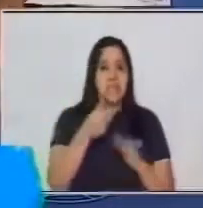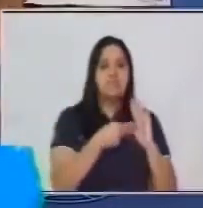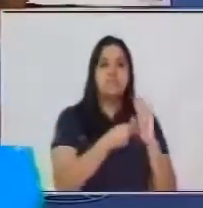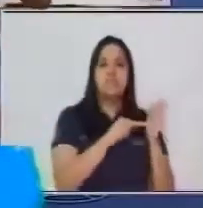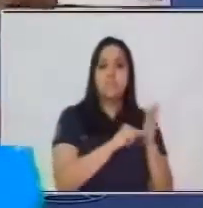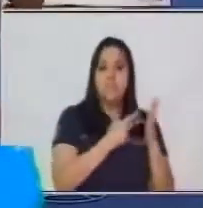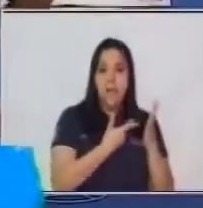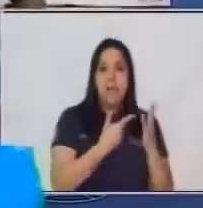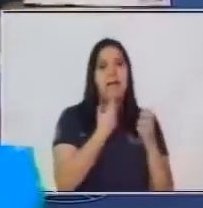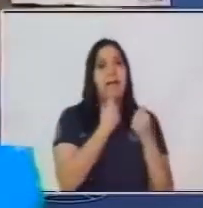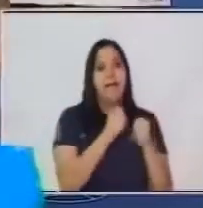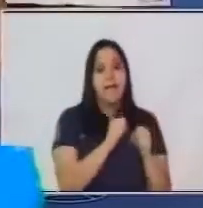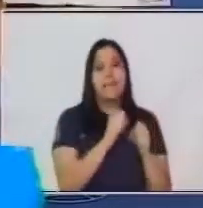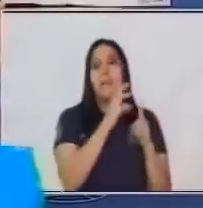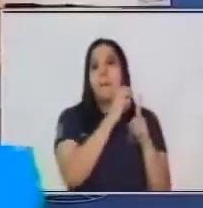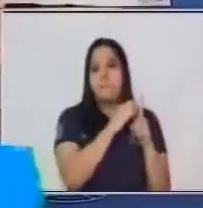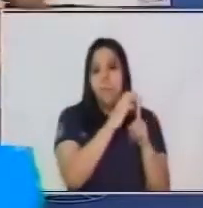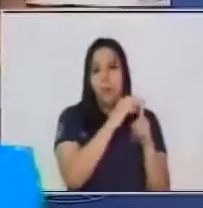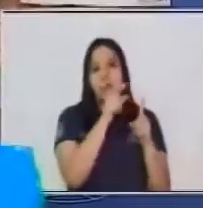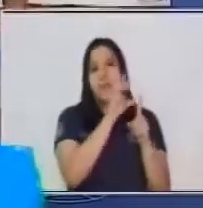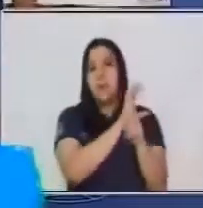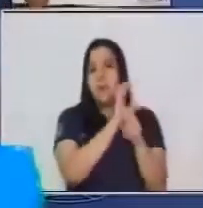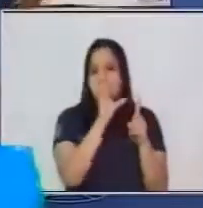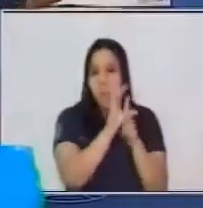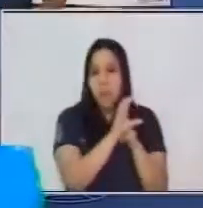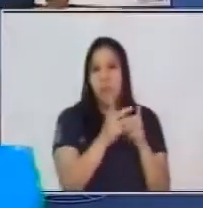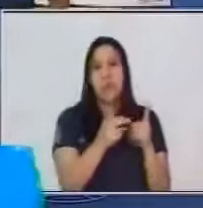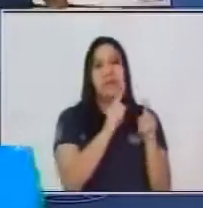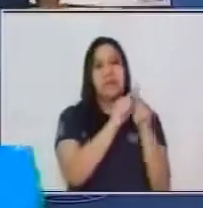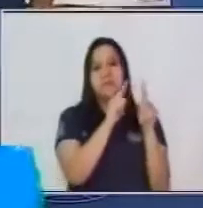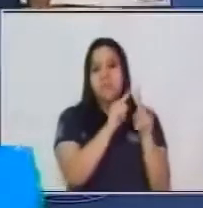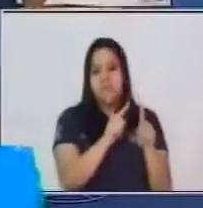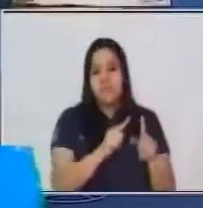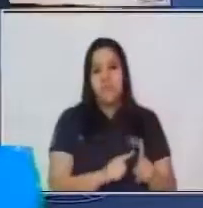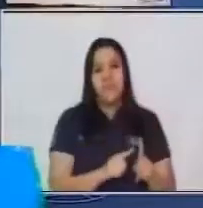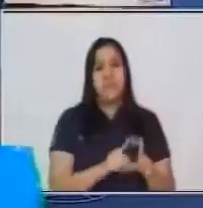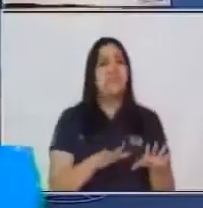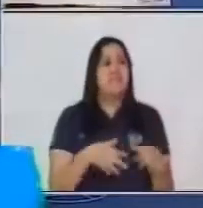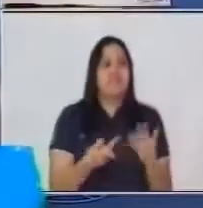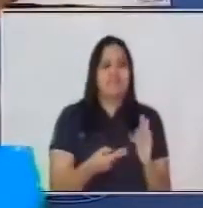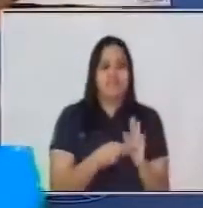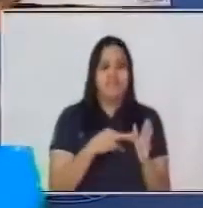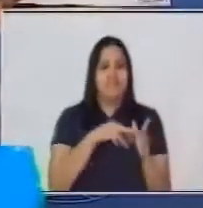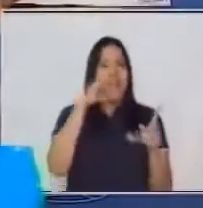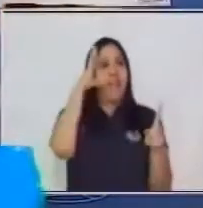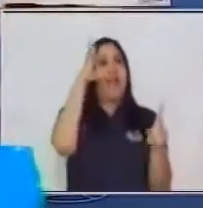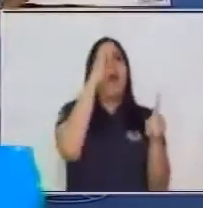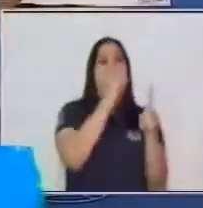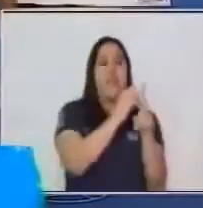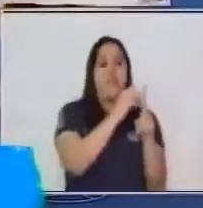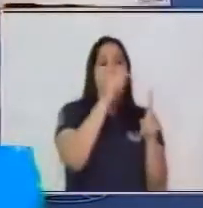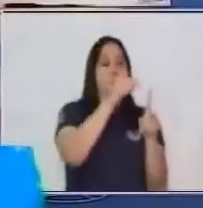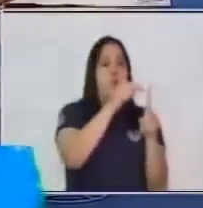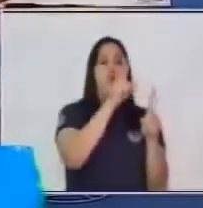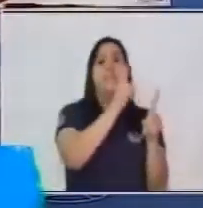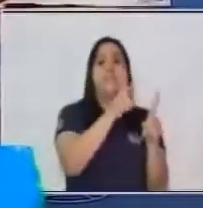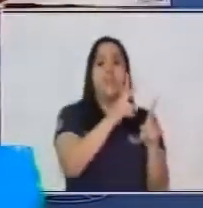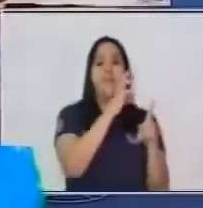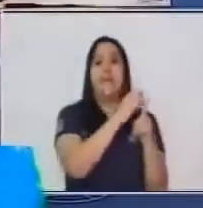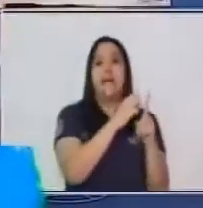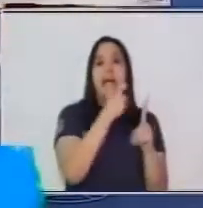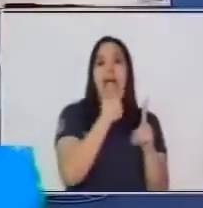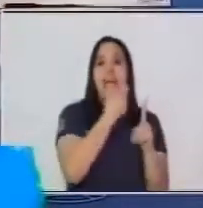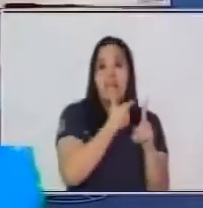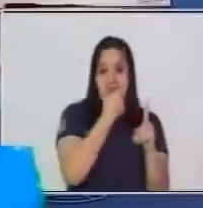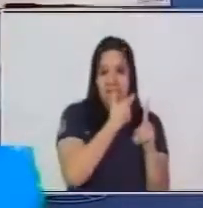históricos o del ser humano. Es decir, si te das cuenta, todo va enfocado a hacer reír, a hacer